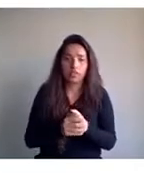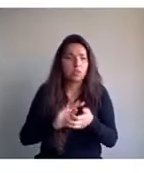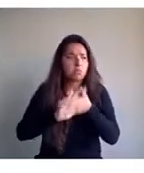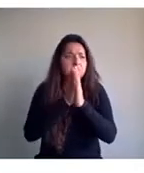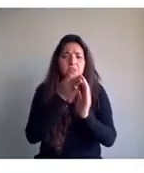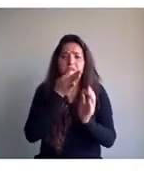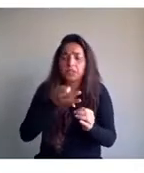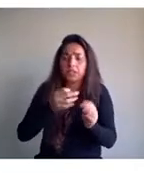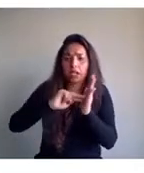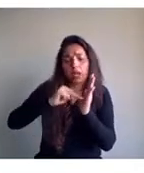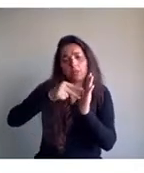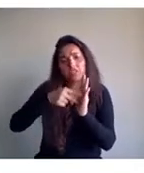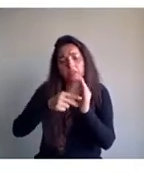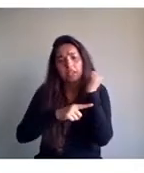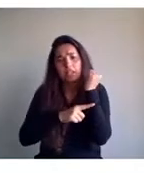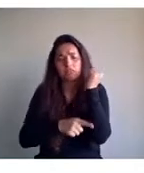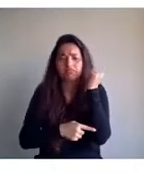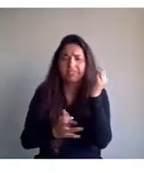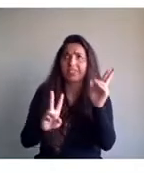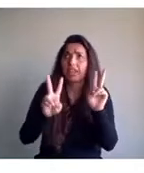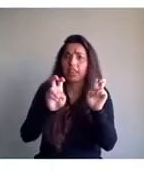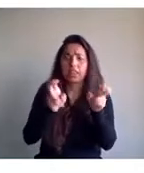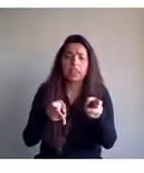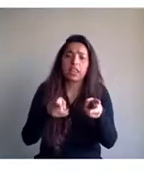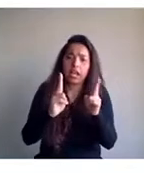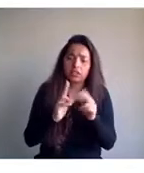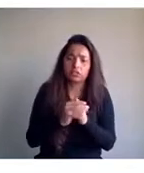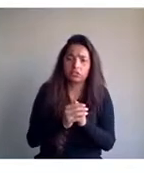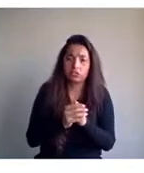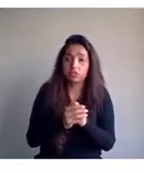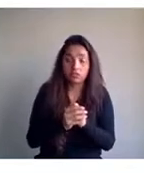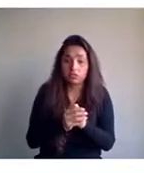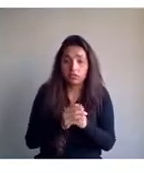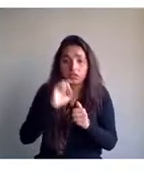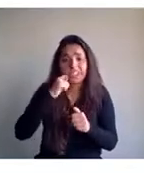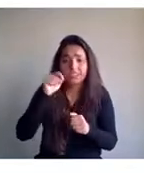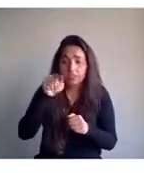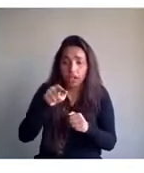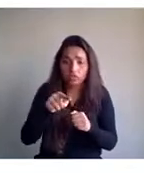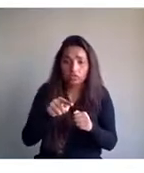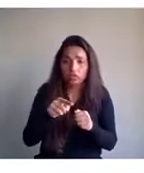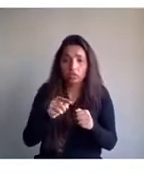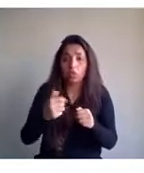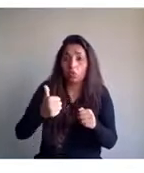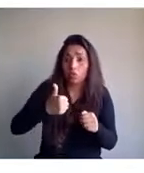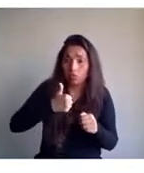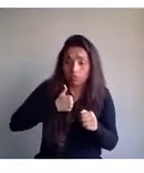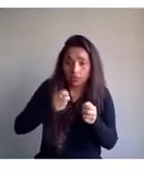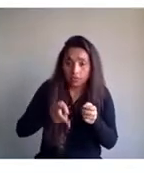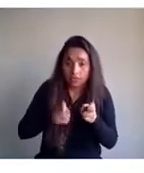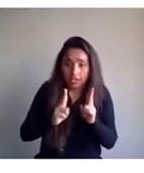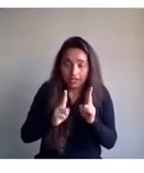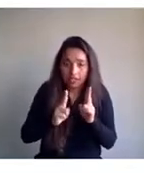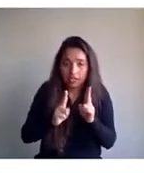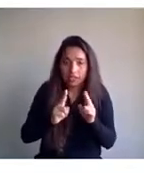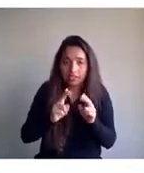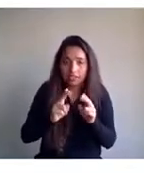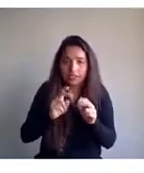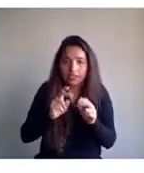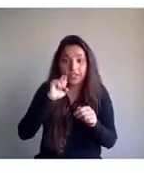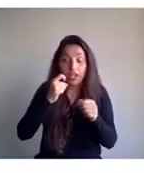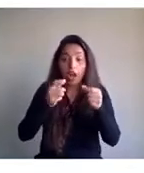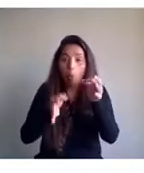pues es tan importante tener esa noción como dicen los expertos multidimensional es decir que cubre varios